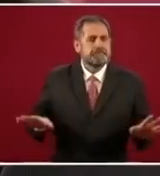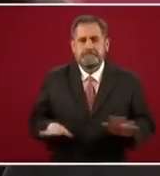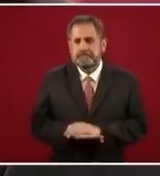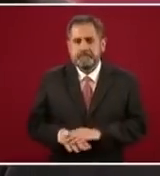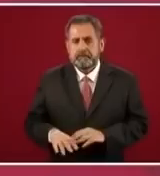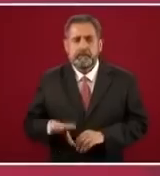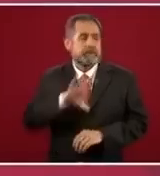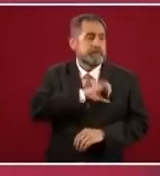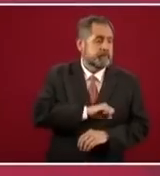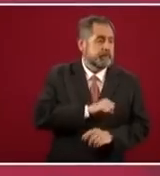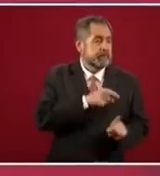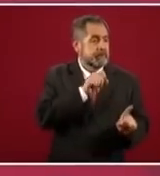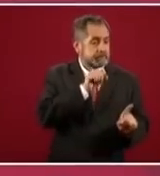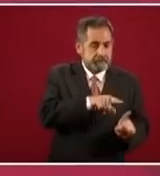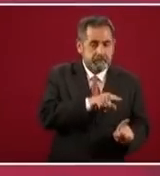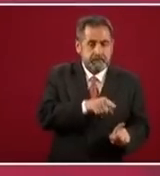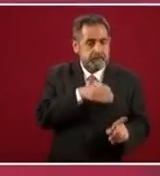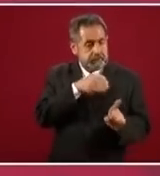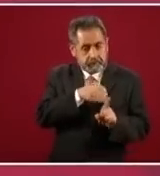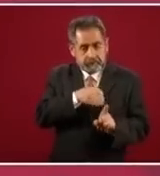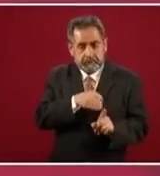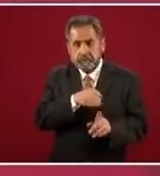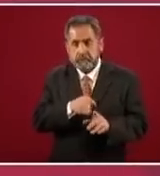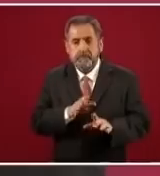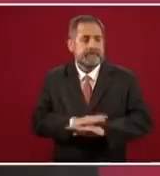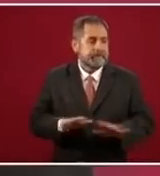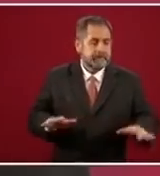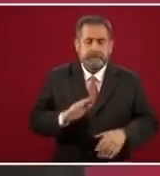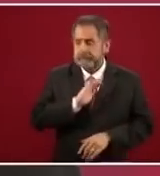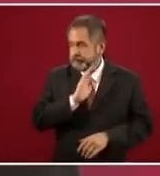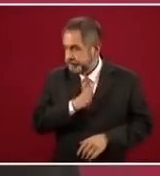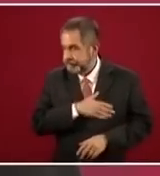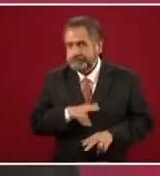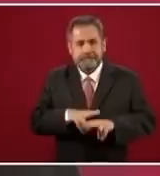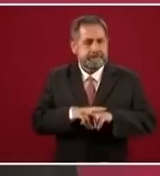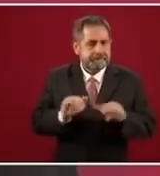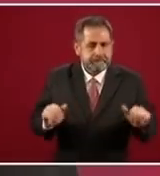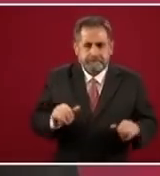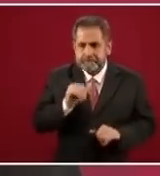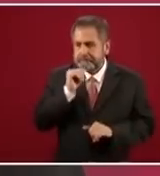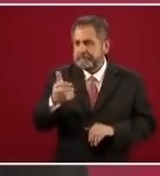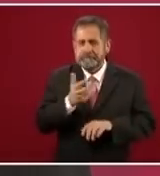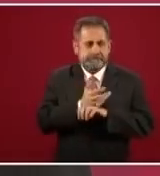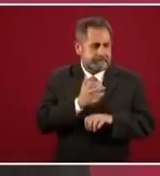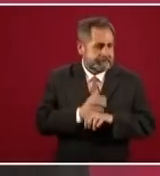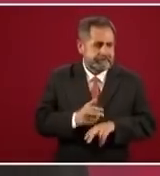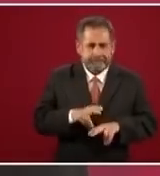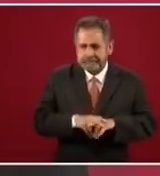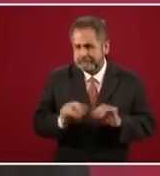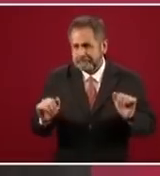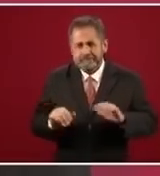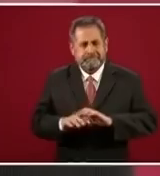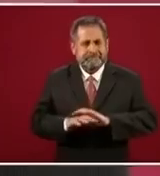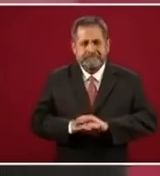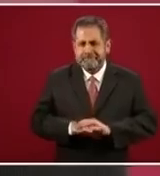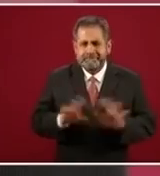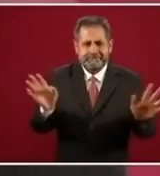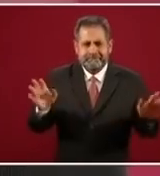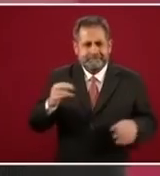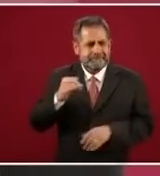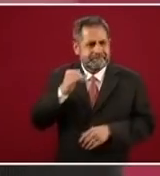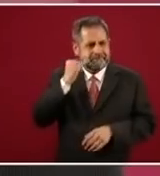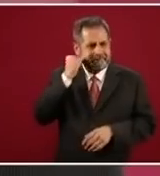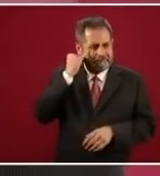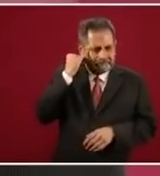empresas favoritas, ni de España, ni de Estados Unidos, ni de